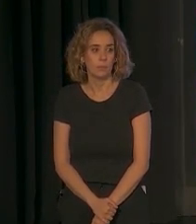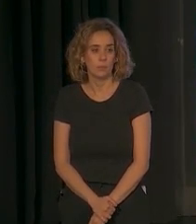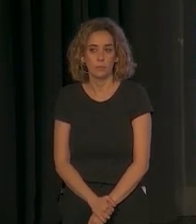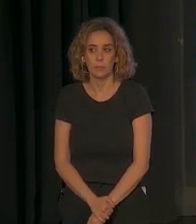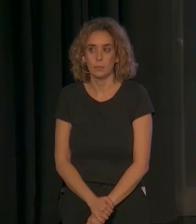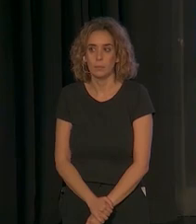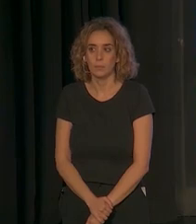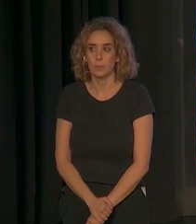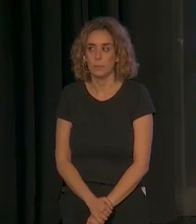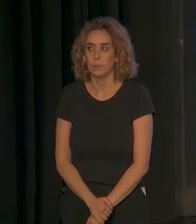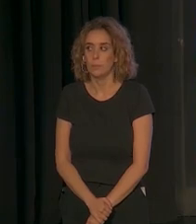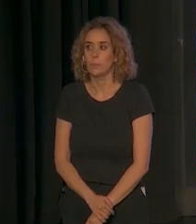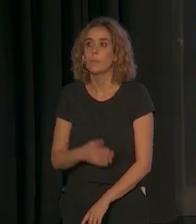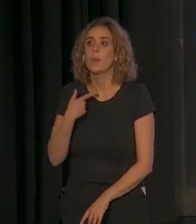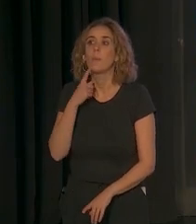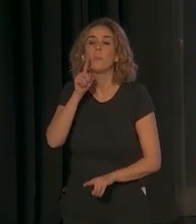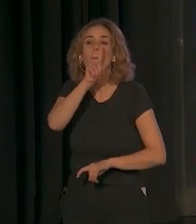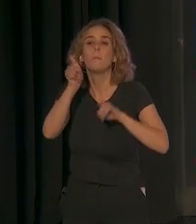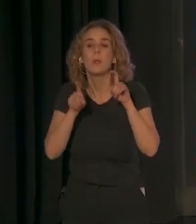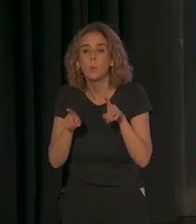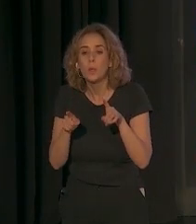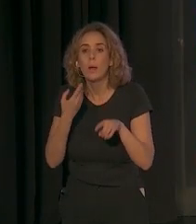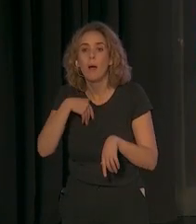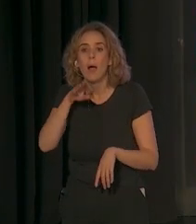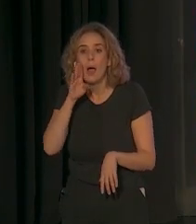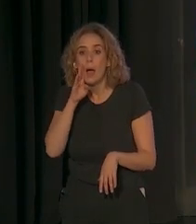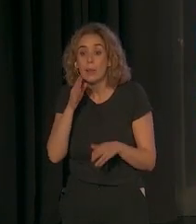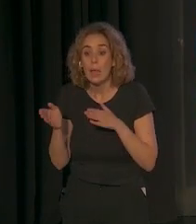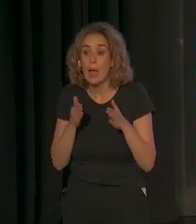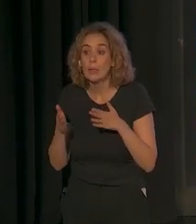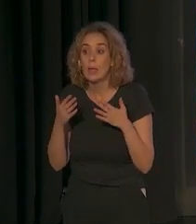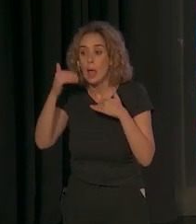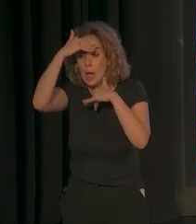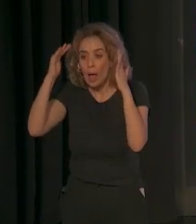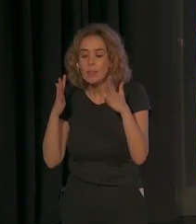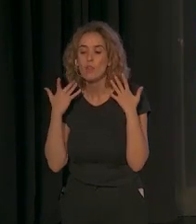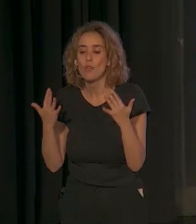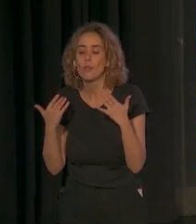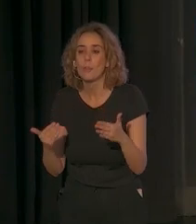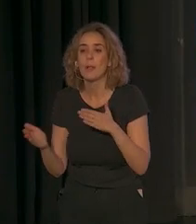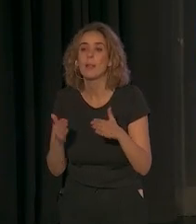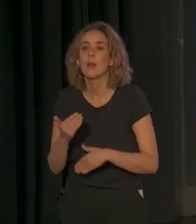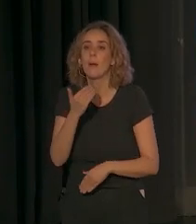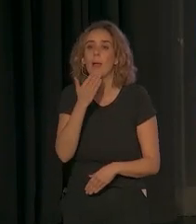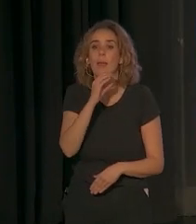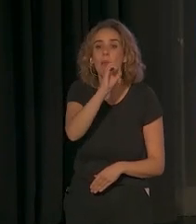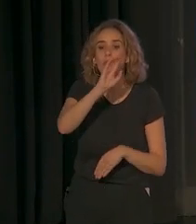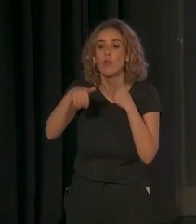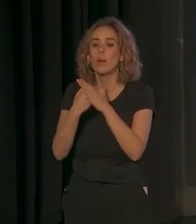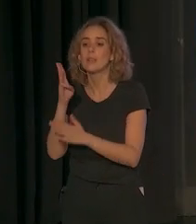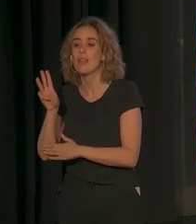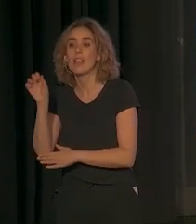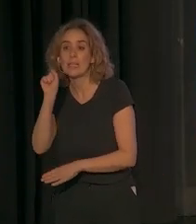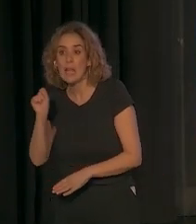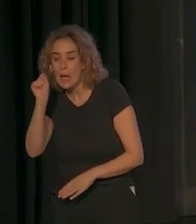Can you hear us now? Yes. And they were saying that in early childhood was from 0 to 3.